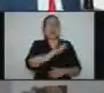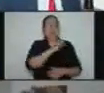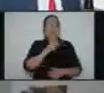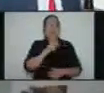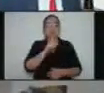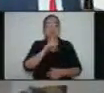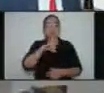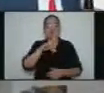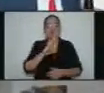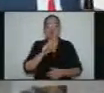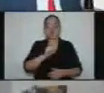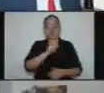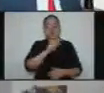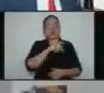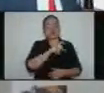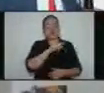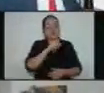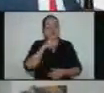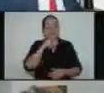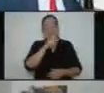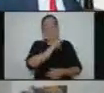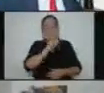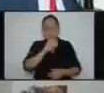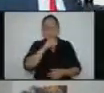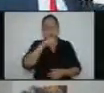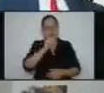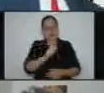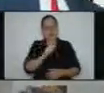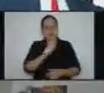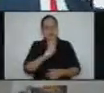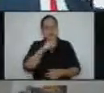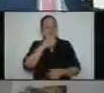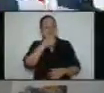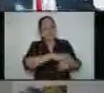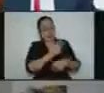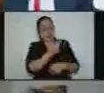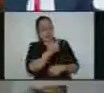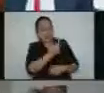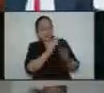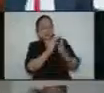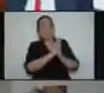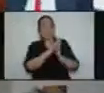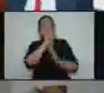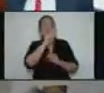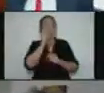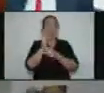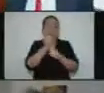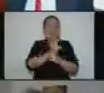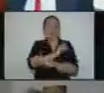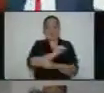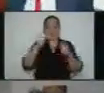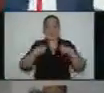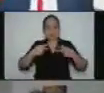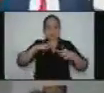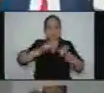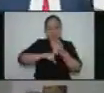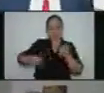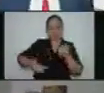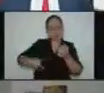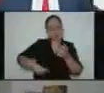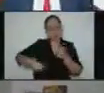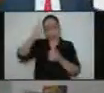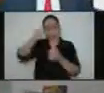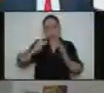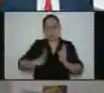propone exhortar a las productoras para que no incluyan a personas del servicio público en sus filmaciones, ya que su aparición puede